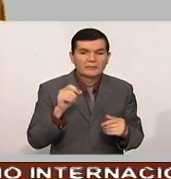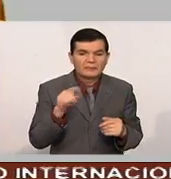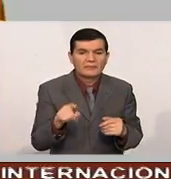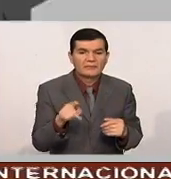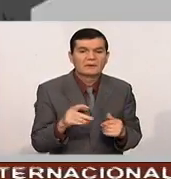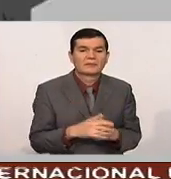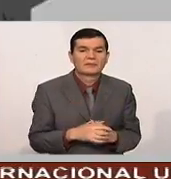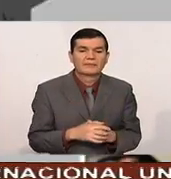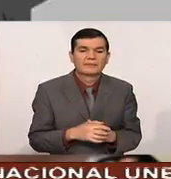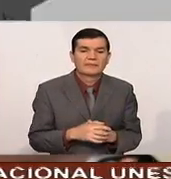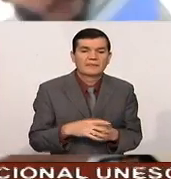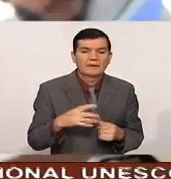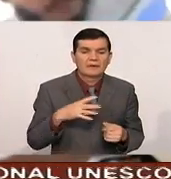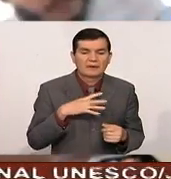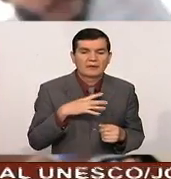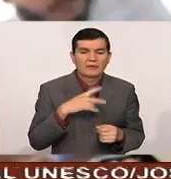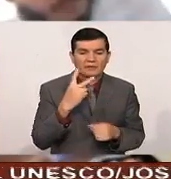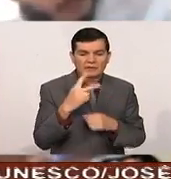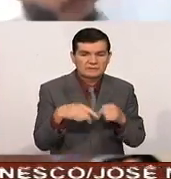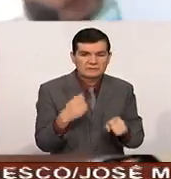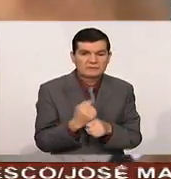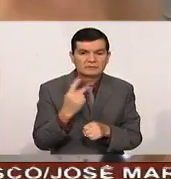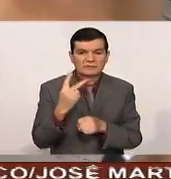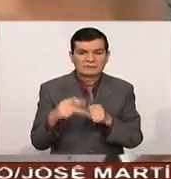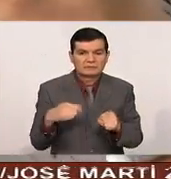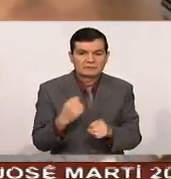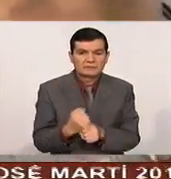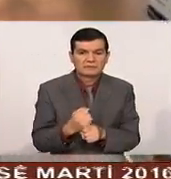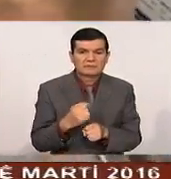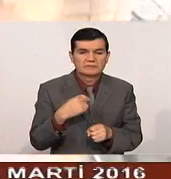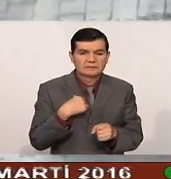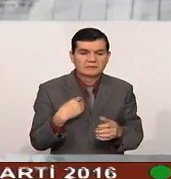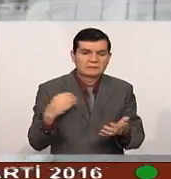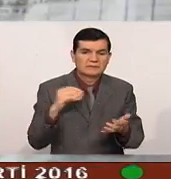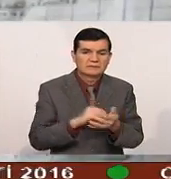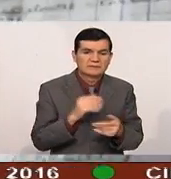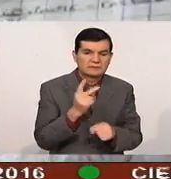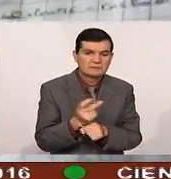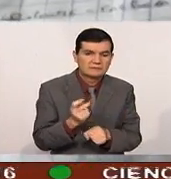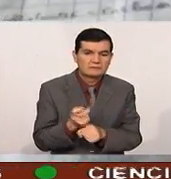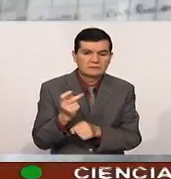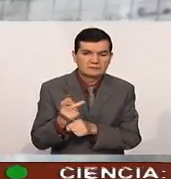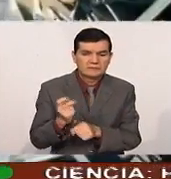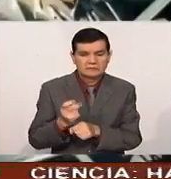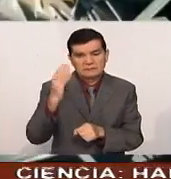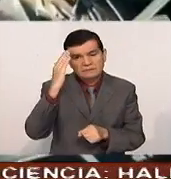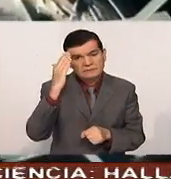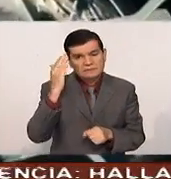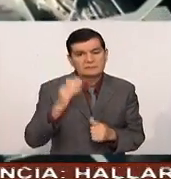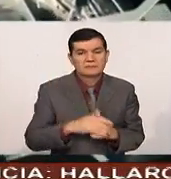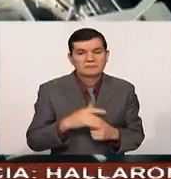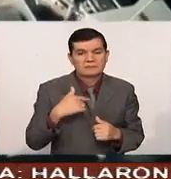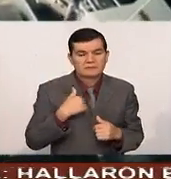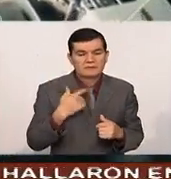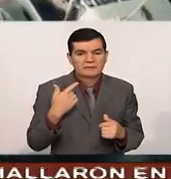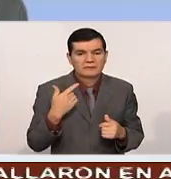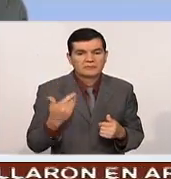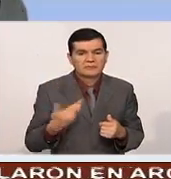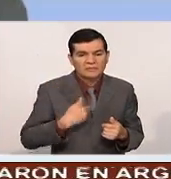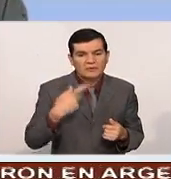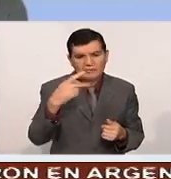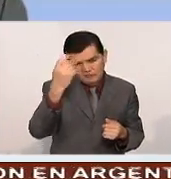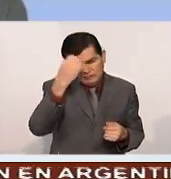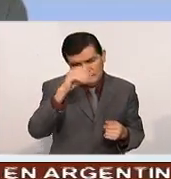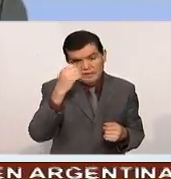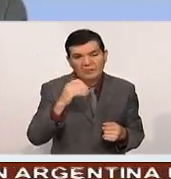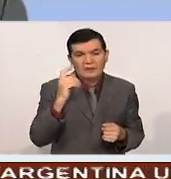también prácticamente cada 2 años hacemos un gran evento donde invitamos a los líderes y pedimos que nos den su punto de vista